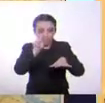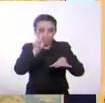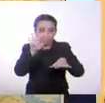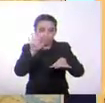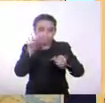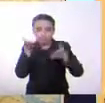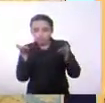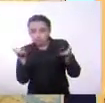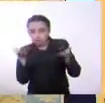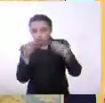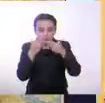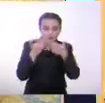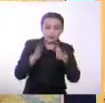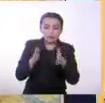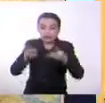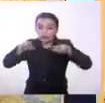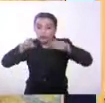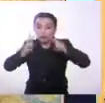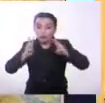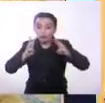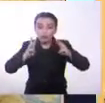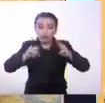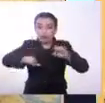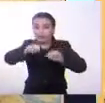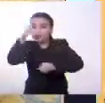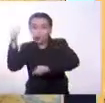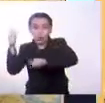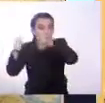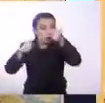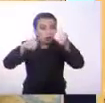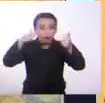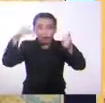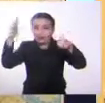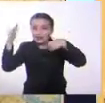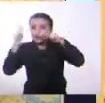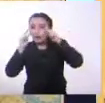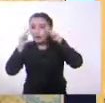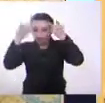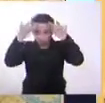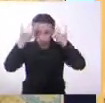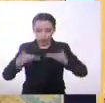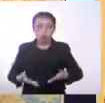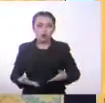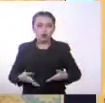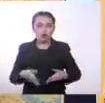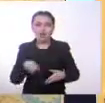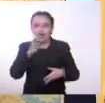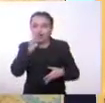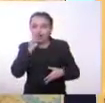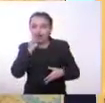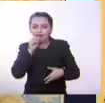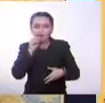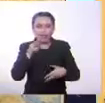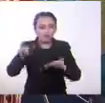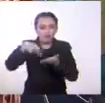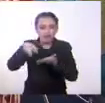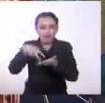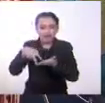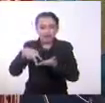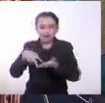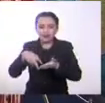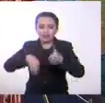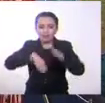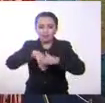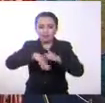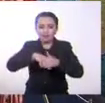vemos diferentes maneras de comportarnos, de vestirnos, de hablar. Entonces, todo eso también nosotros nos vamos apropiando y